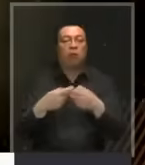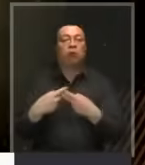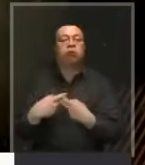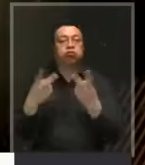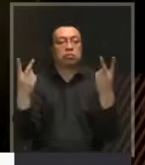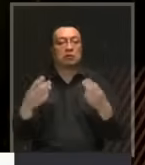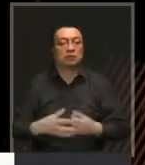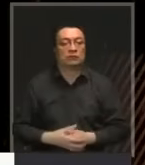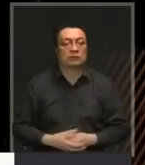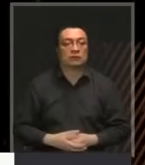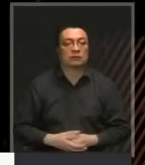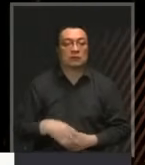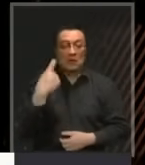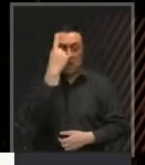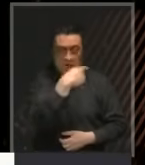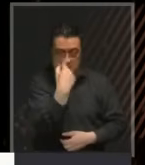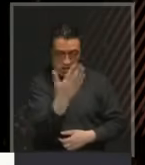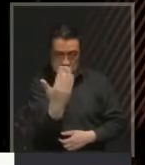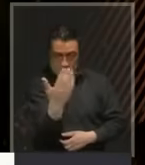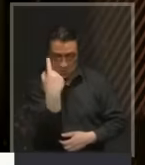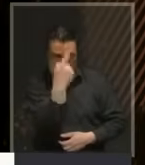efectúa.